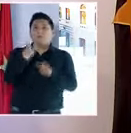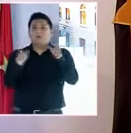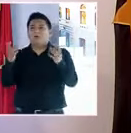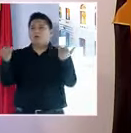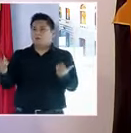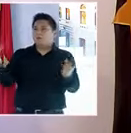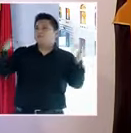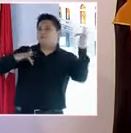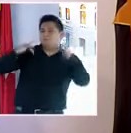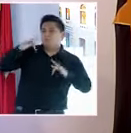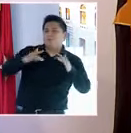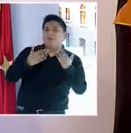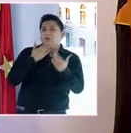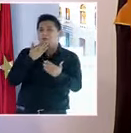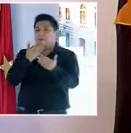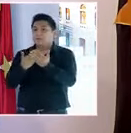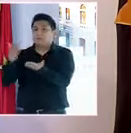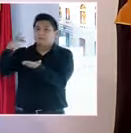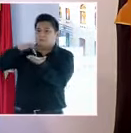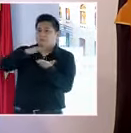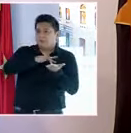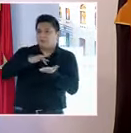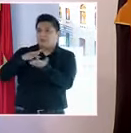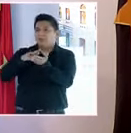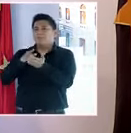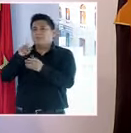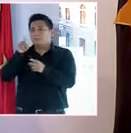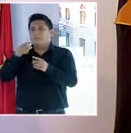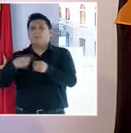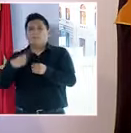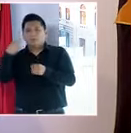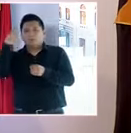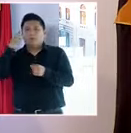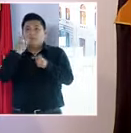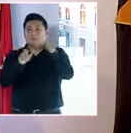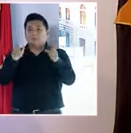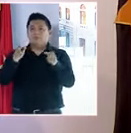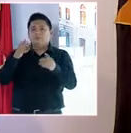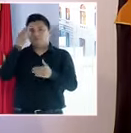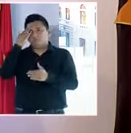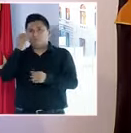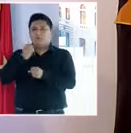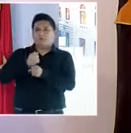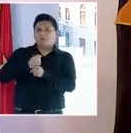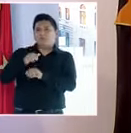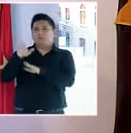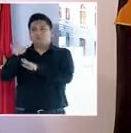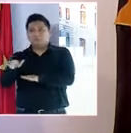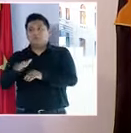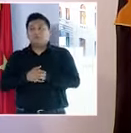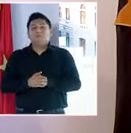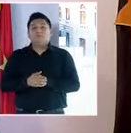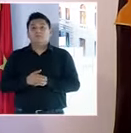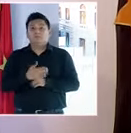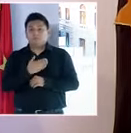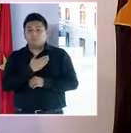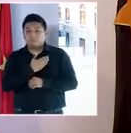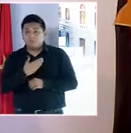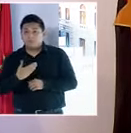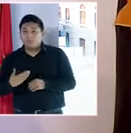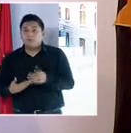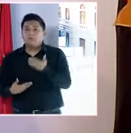acompañando y a quienes integran este importante cuerpo administrativo, a su presidente,